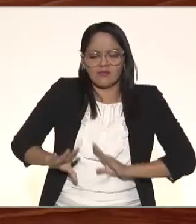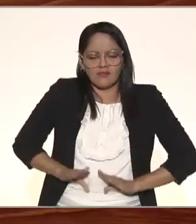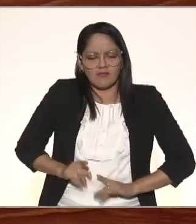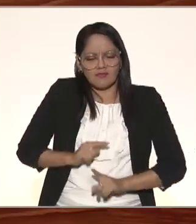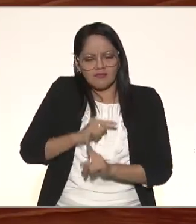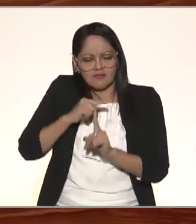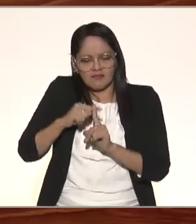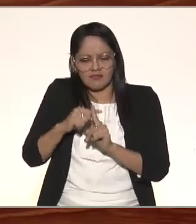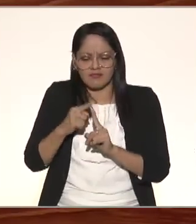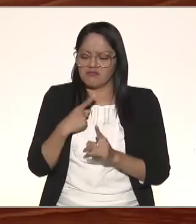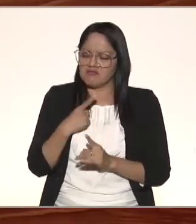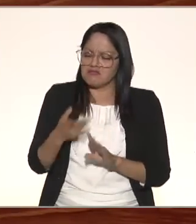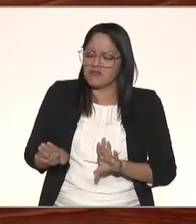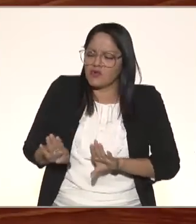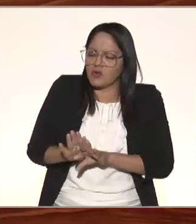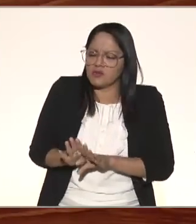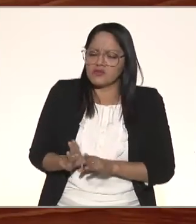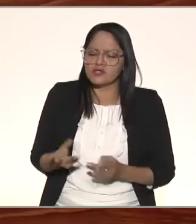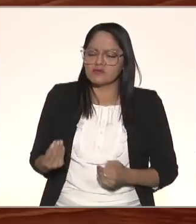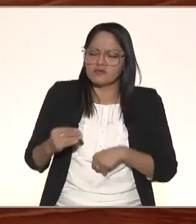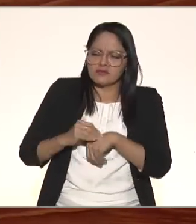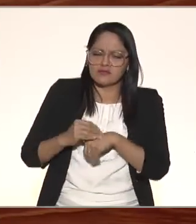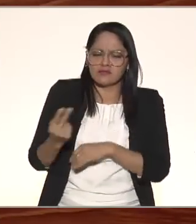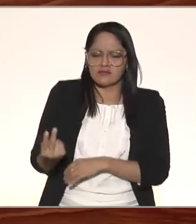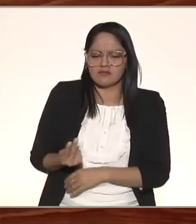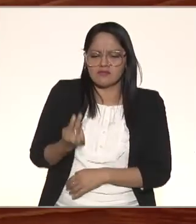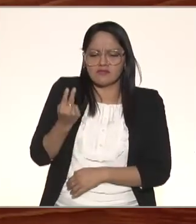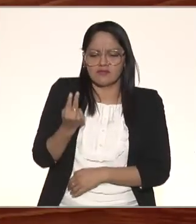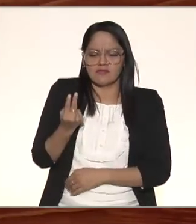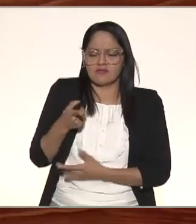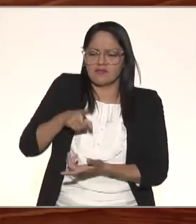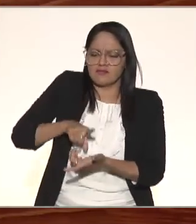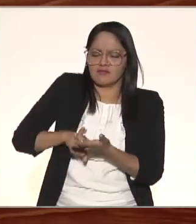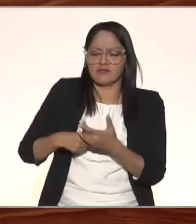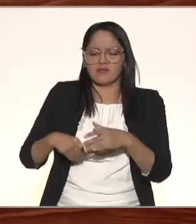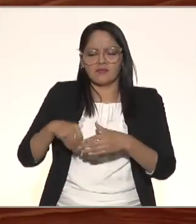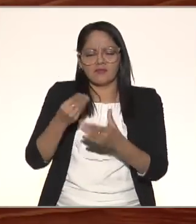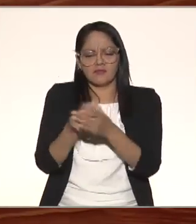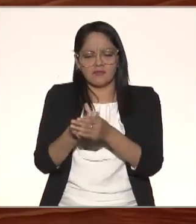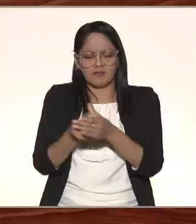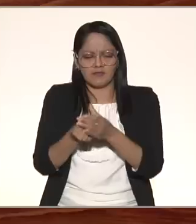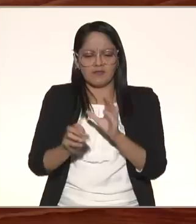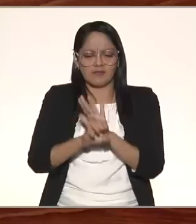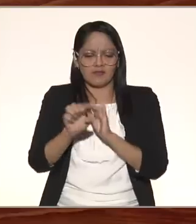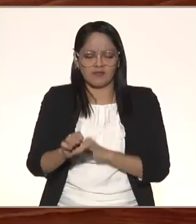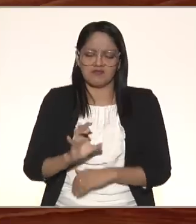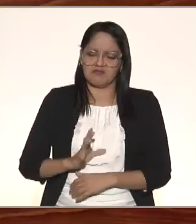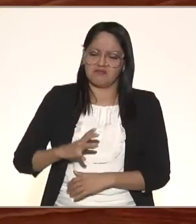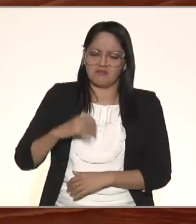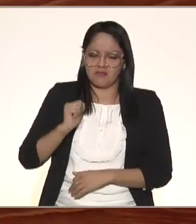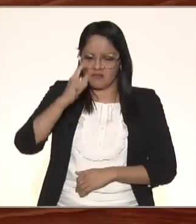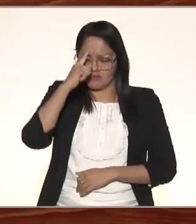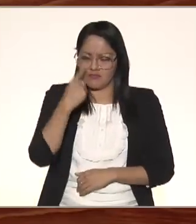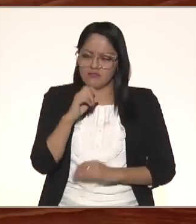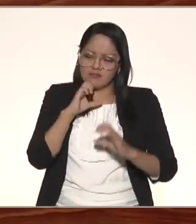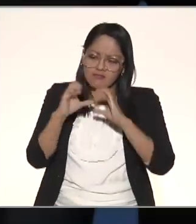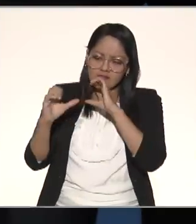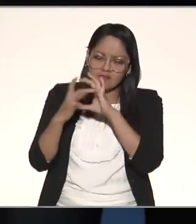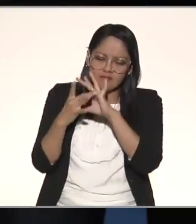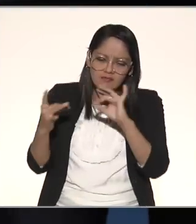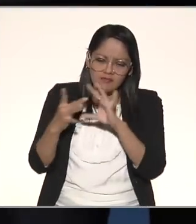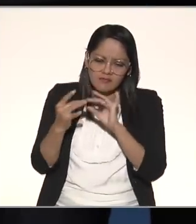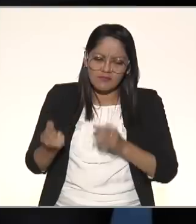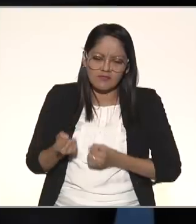comportamientos durante la intimidad. Por ejemplo, los esfuerzos que hacía su pareja por comunicarse,